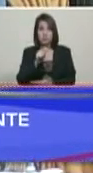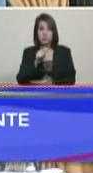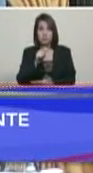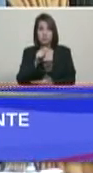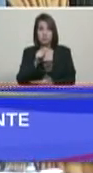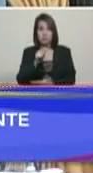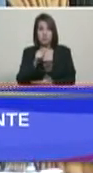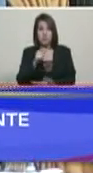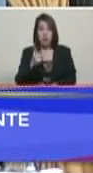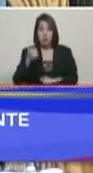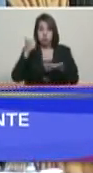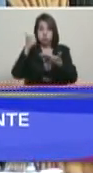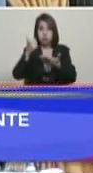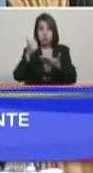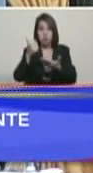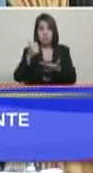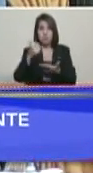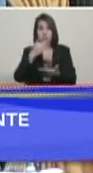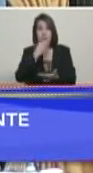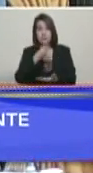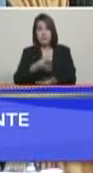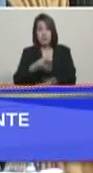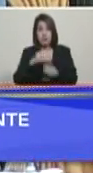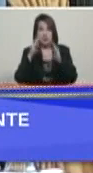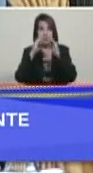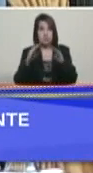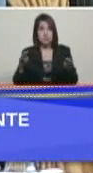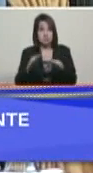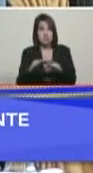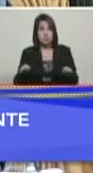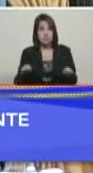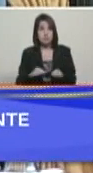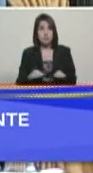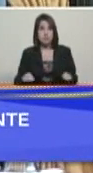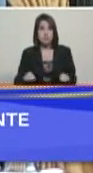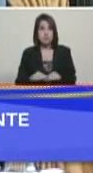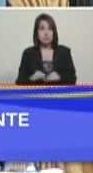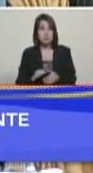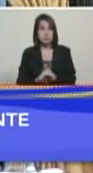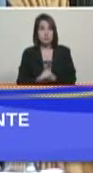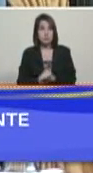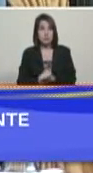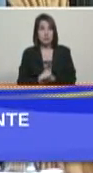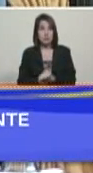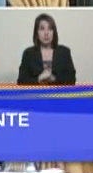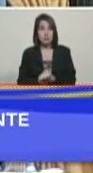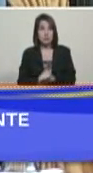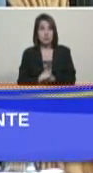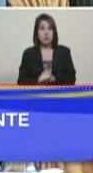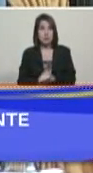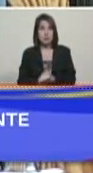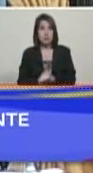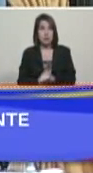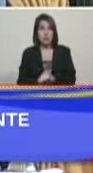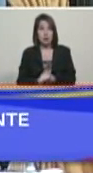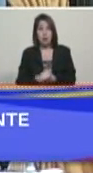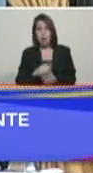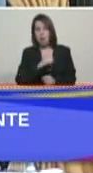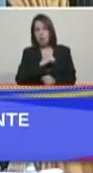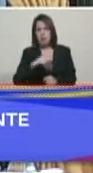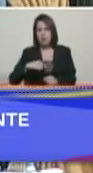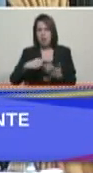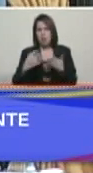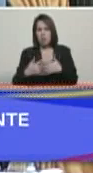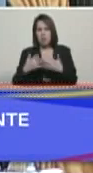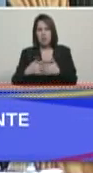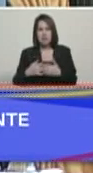de aguinaldo. Aguinaldo, ¿qué se llama, verdad? Utilidades, lo llaman en otros sectores, en el sector privado.